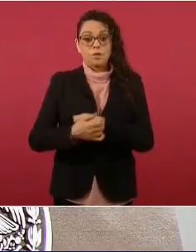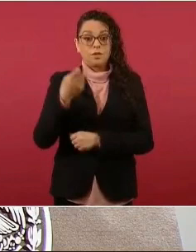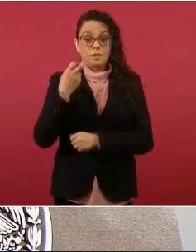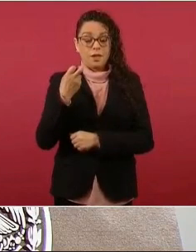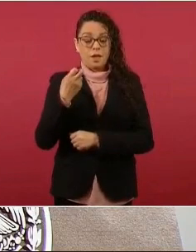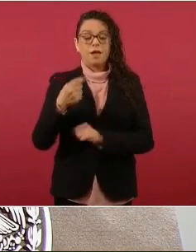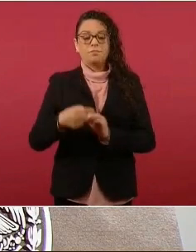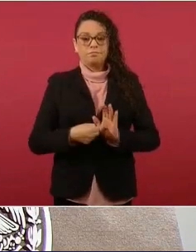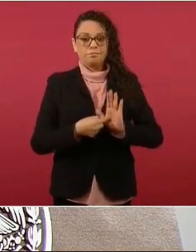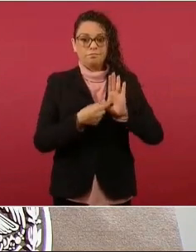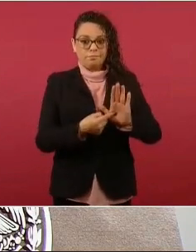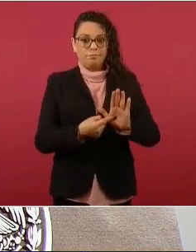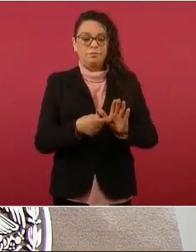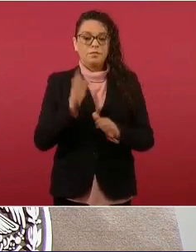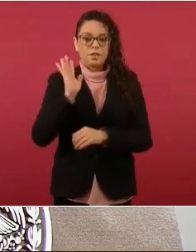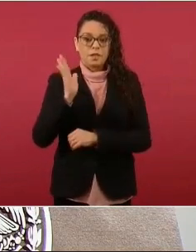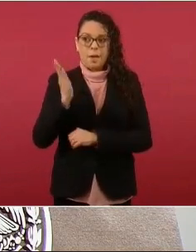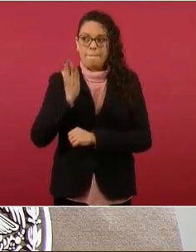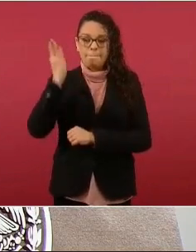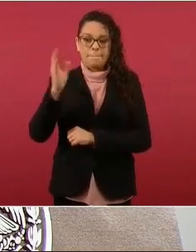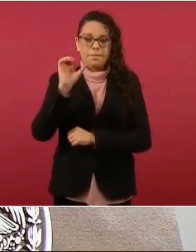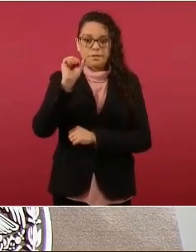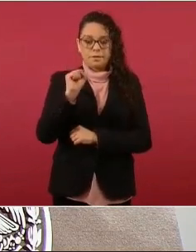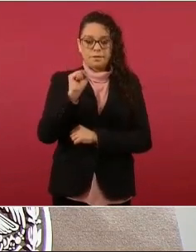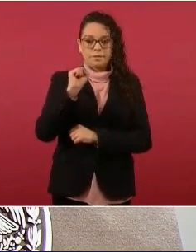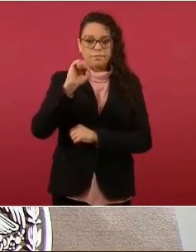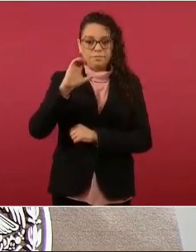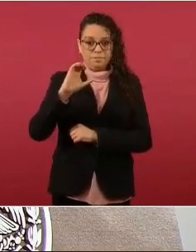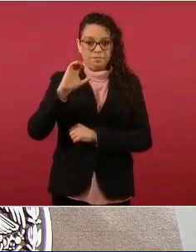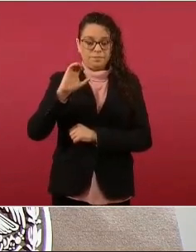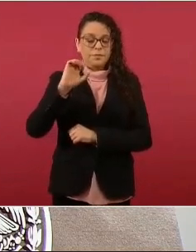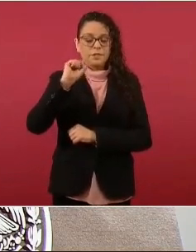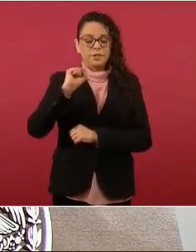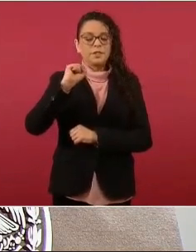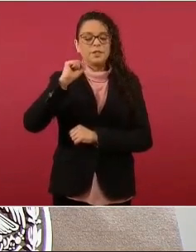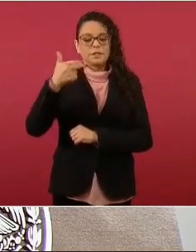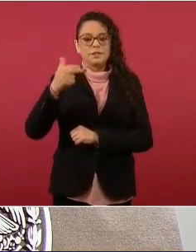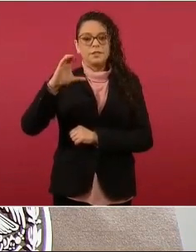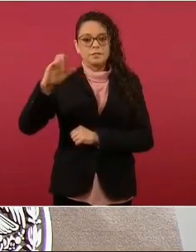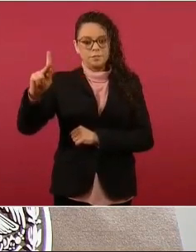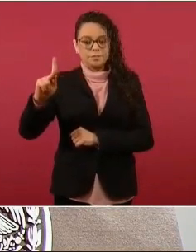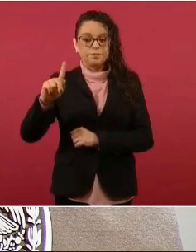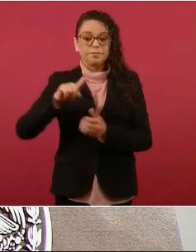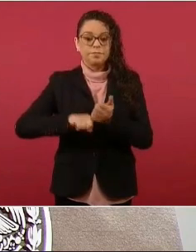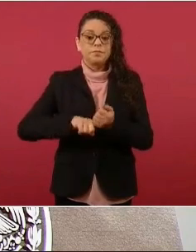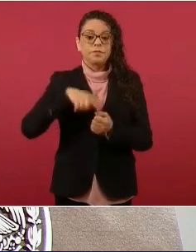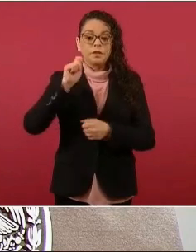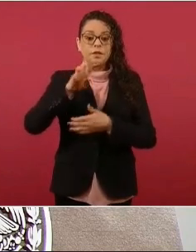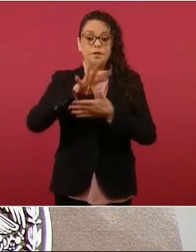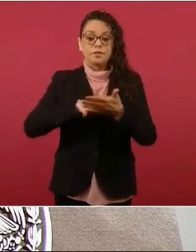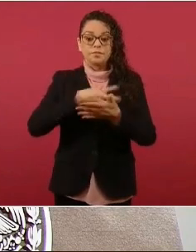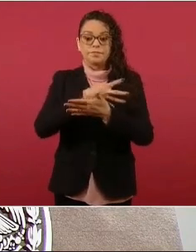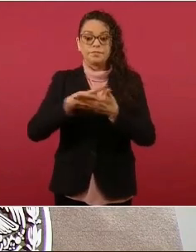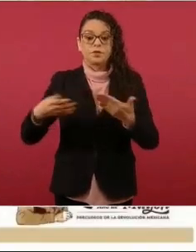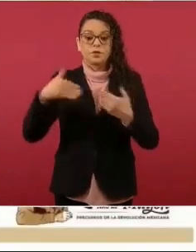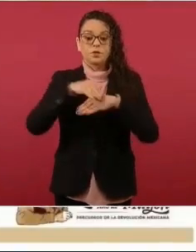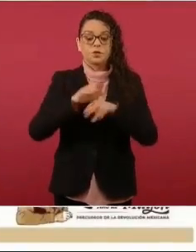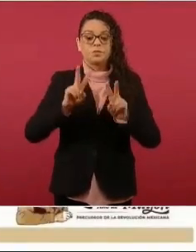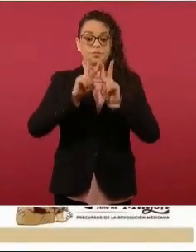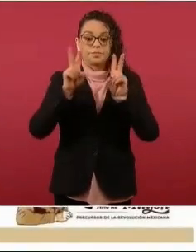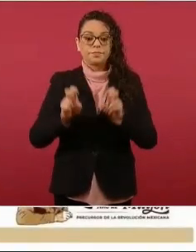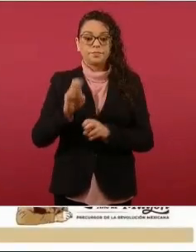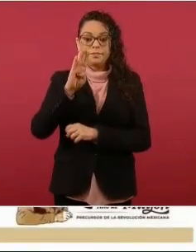solicitado a la Secretaría de Hacienda, de un incremento del tabulador de becas para